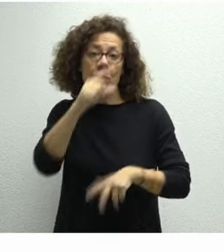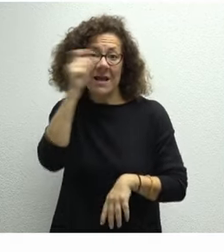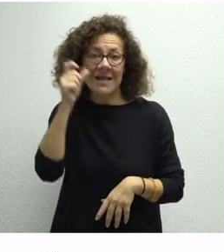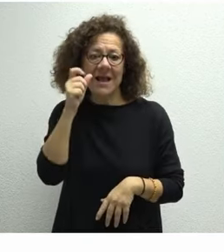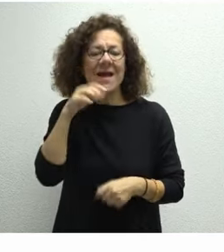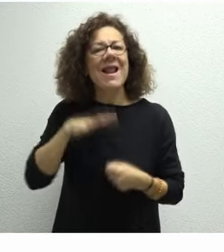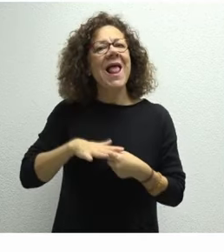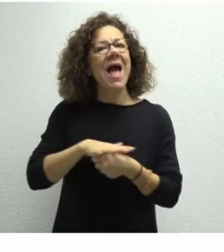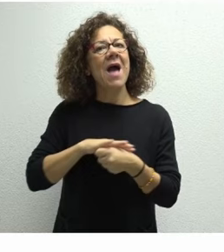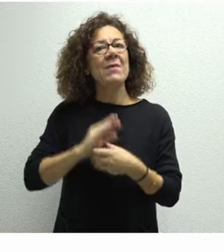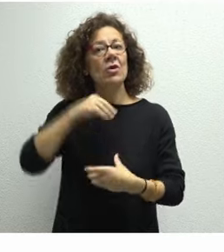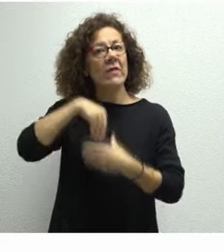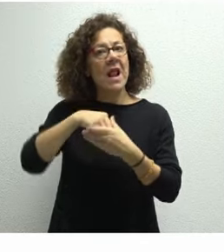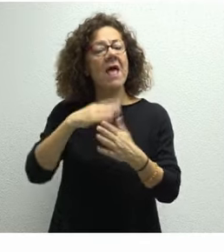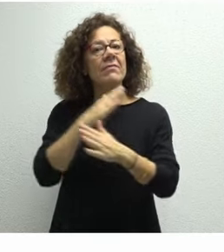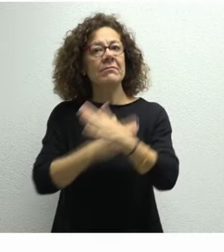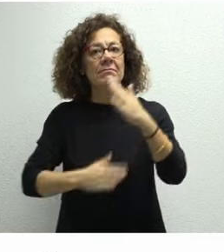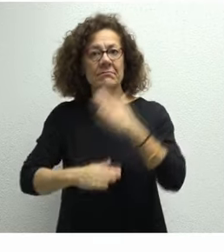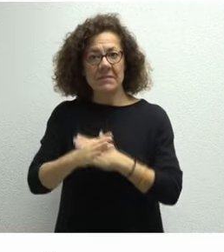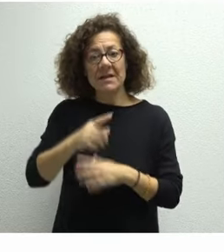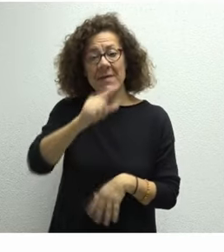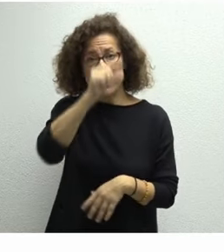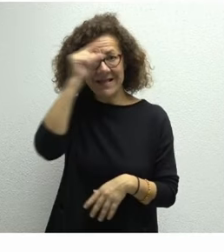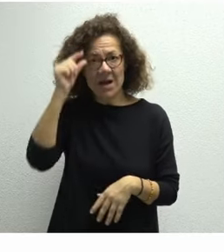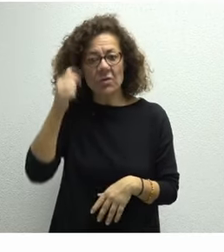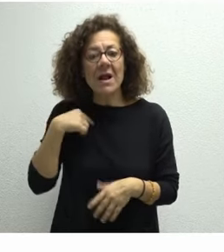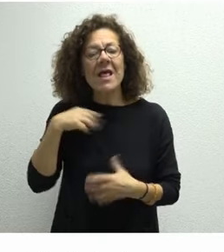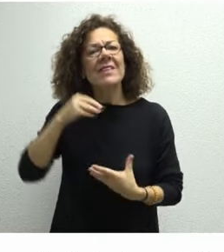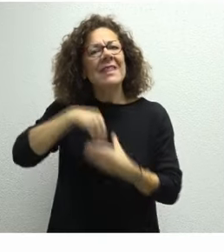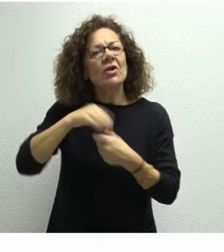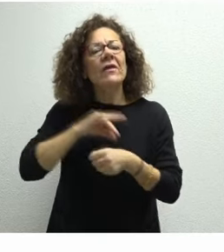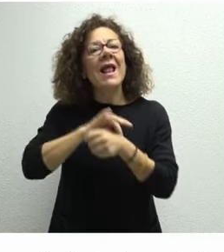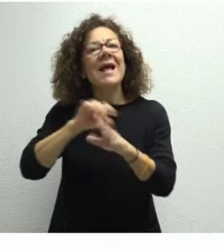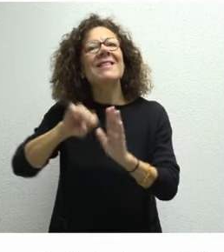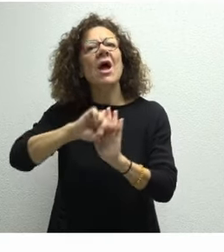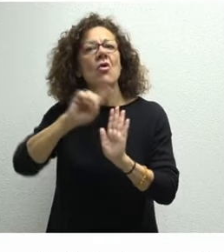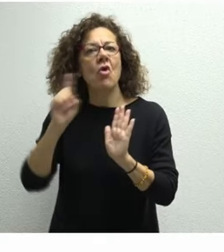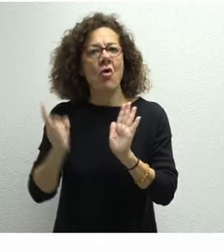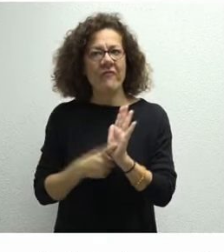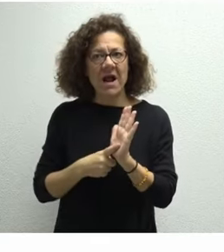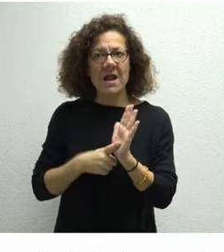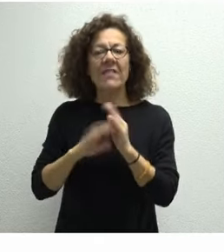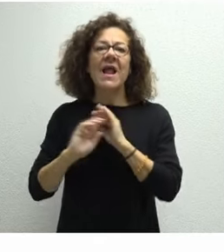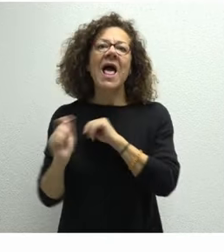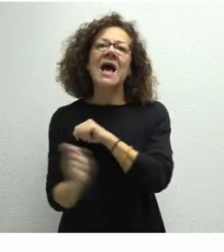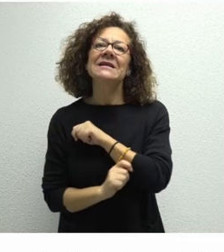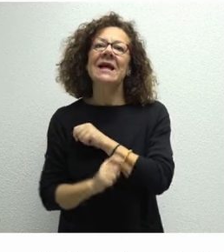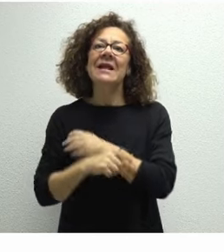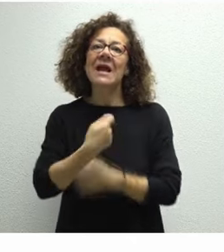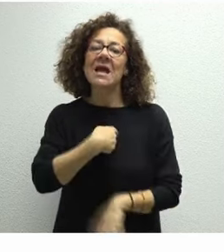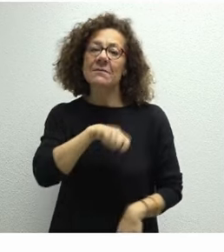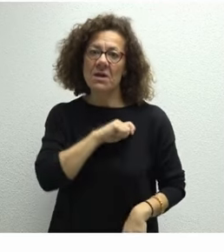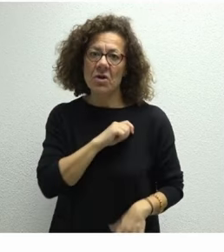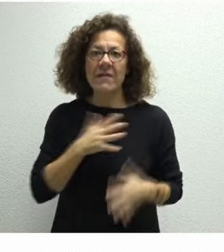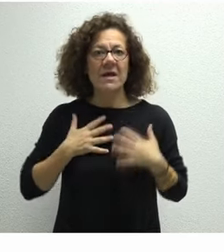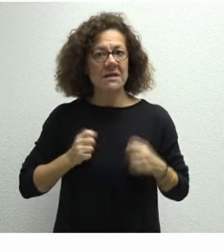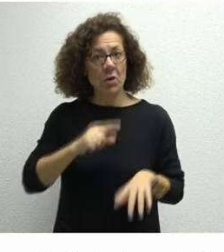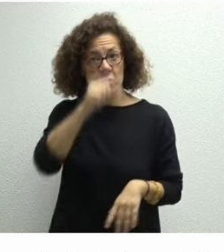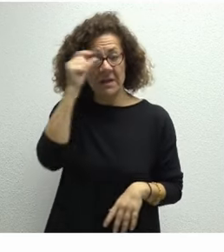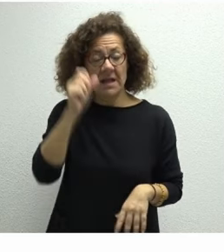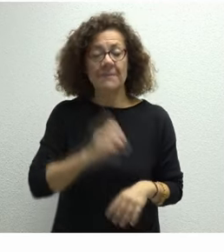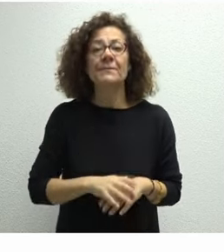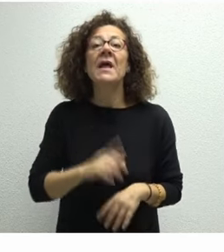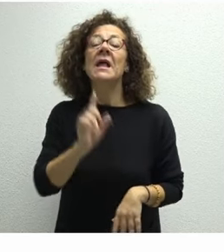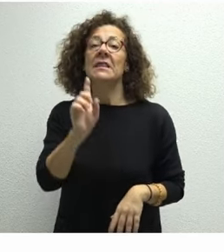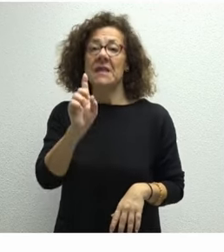ámbito de la discapacidad intelectual y del desarrollo en la agenda global de la estrategia española de Salud Mental y luego